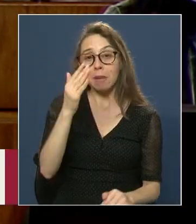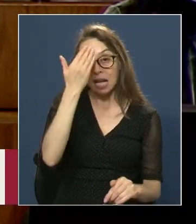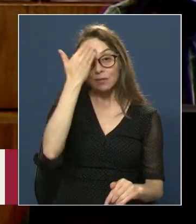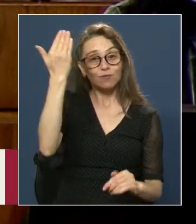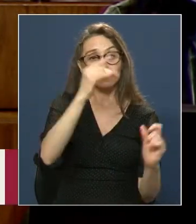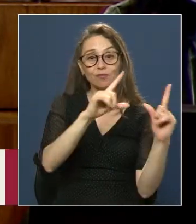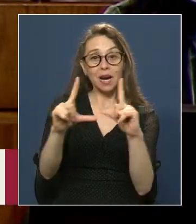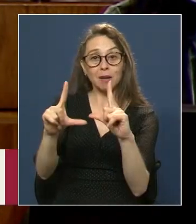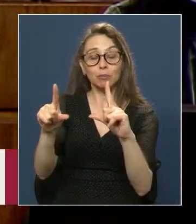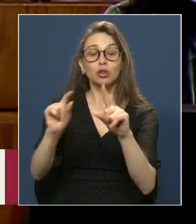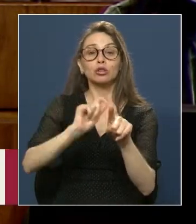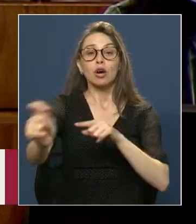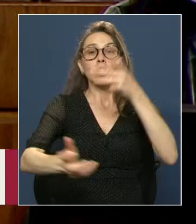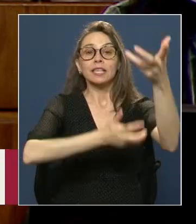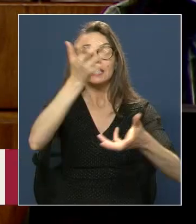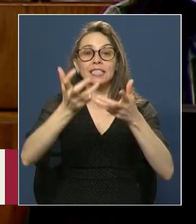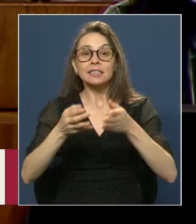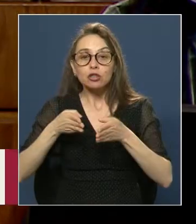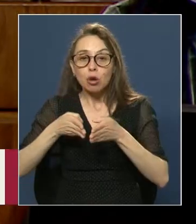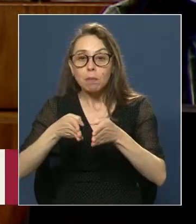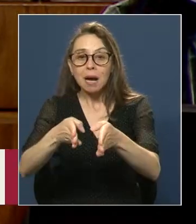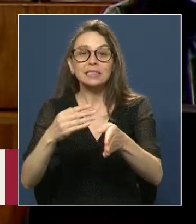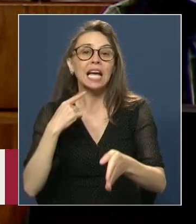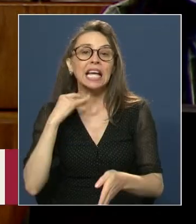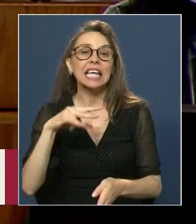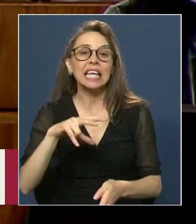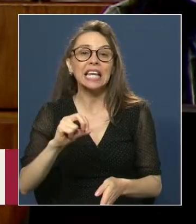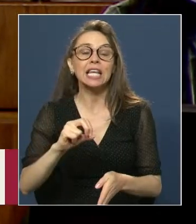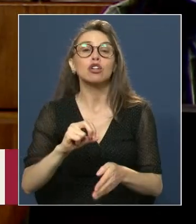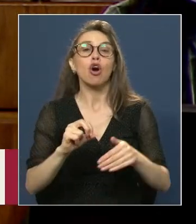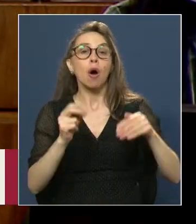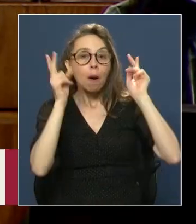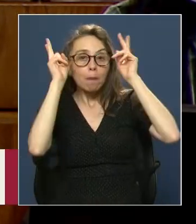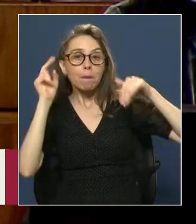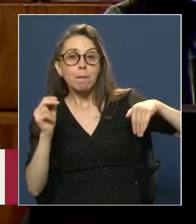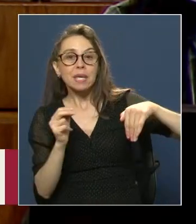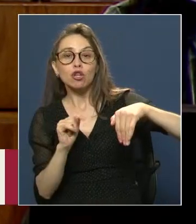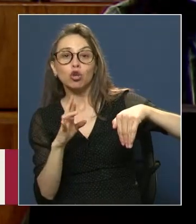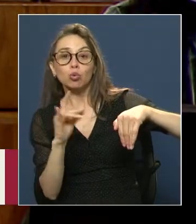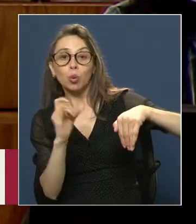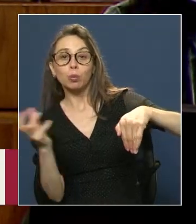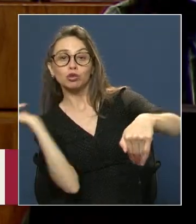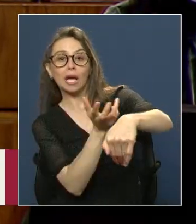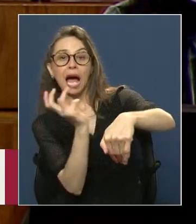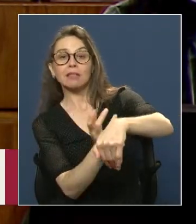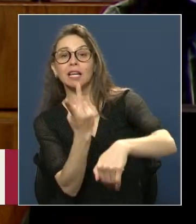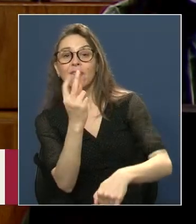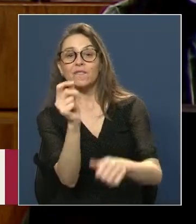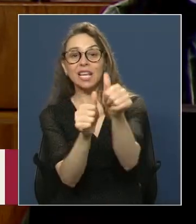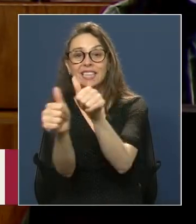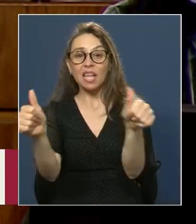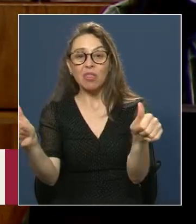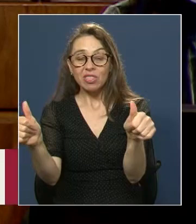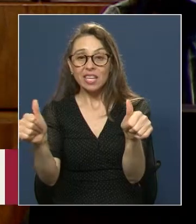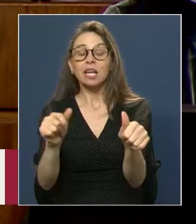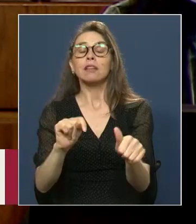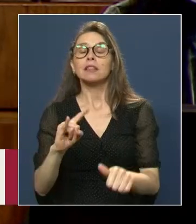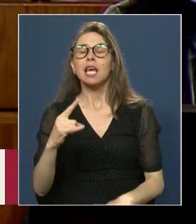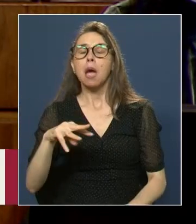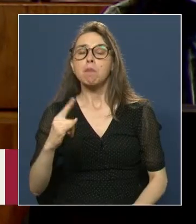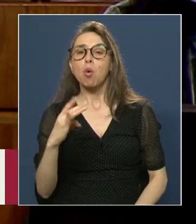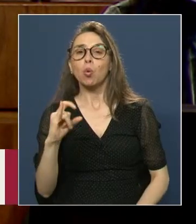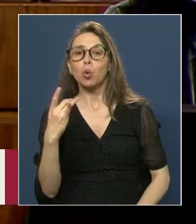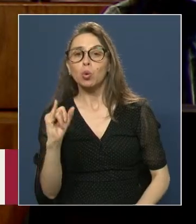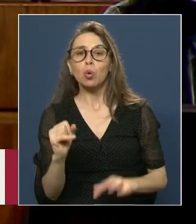emblemático es el de los incendios al pasaje Quino y el ataque a Turbús, en que cerca de 20 dirigentes de Temucuicui y Yeupeuco y